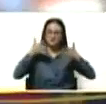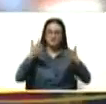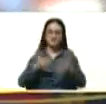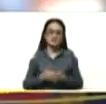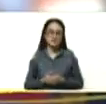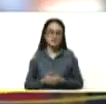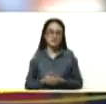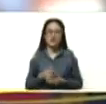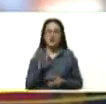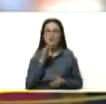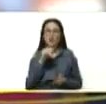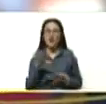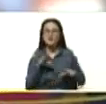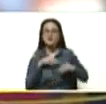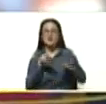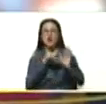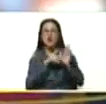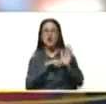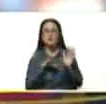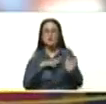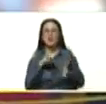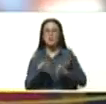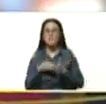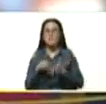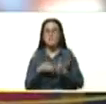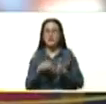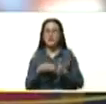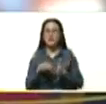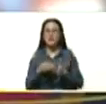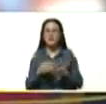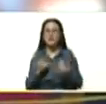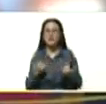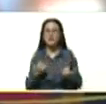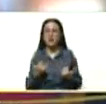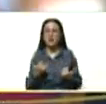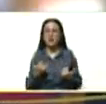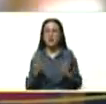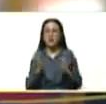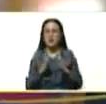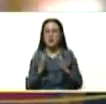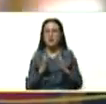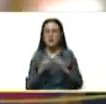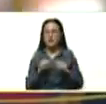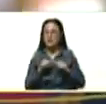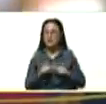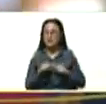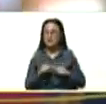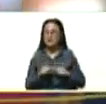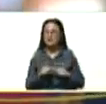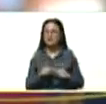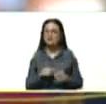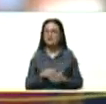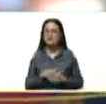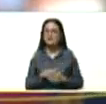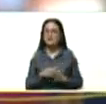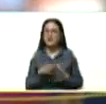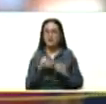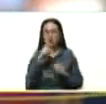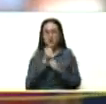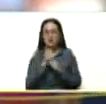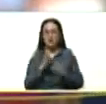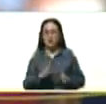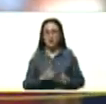acatan las normas establecidas por el metro de Caracas. Entonces estamos en un contacto permanente con todos los